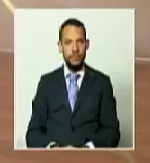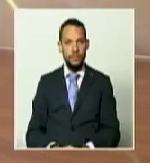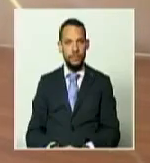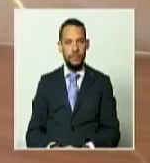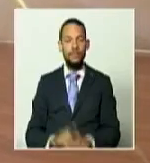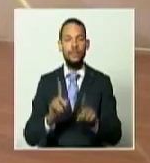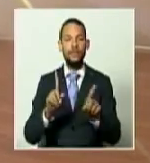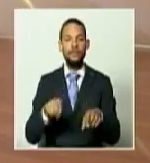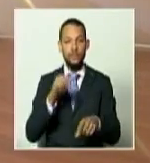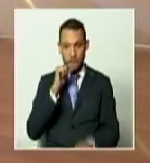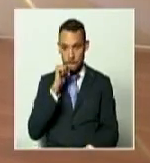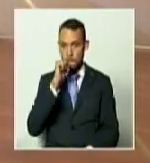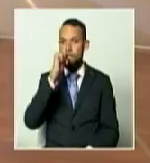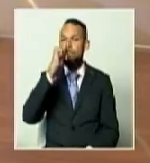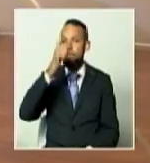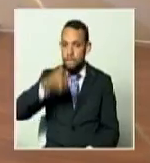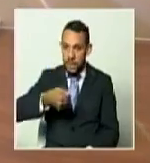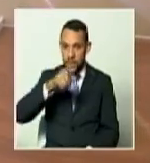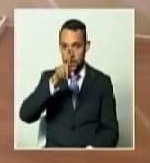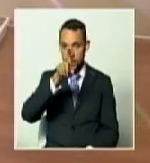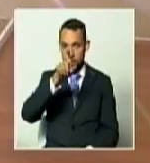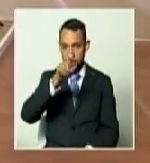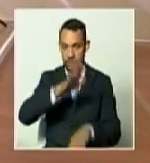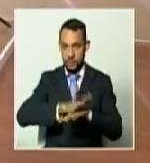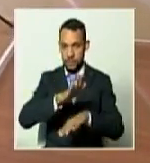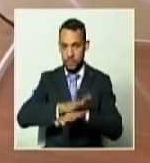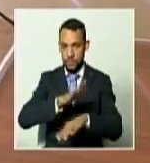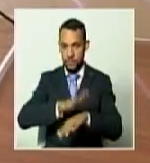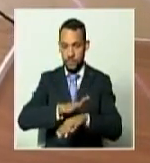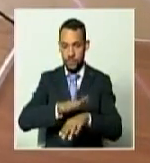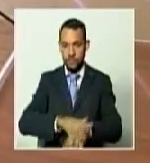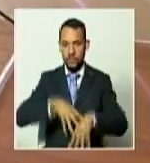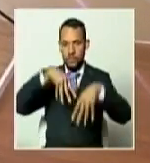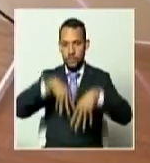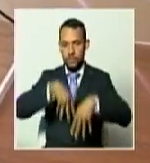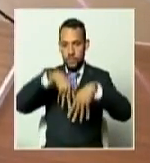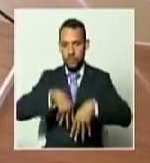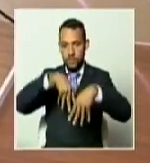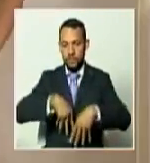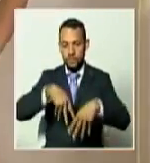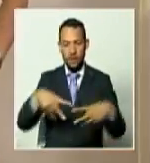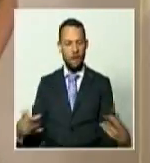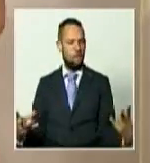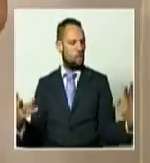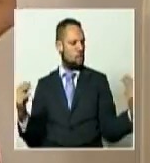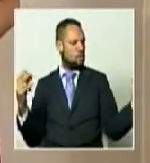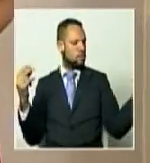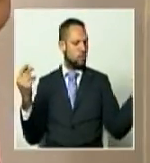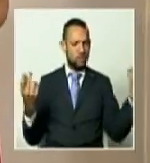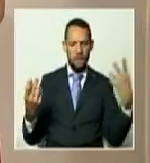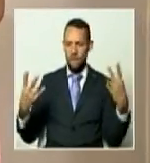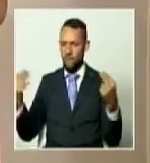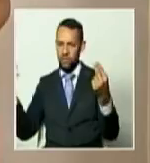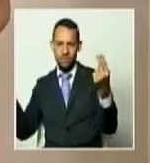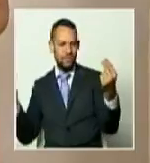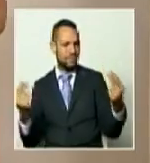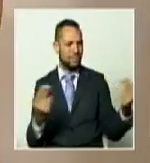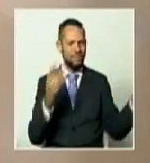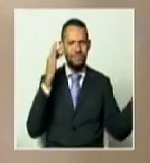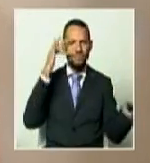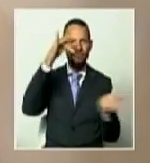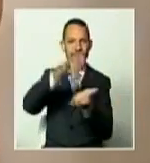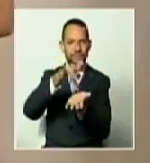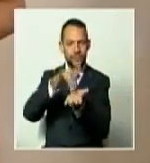Y mañana viernes a las 6 de la tarde se realizará un gran desfile denominado Fashion Time. Un evento que está inspirado